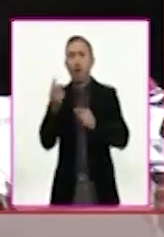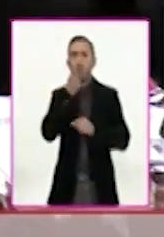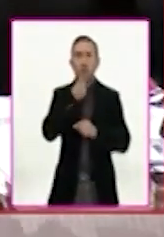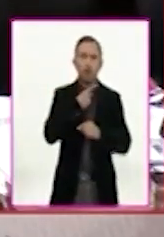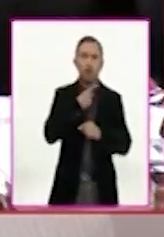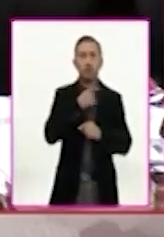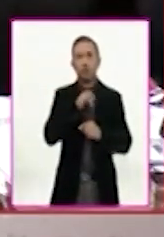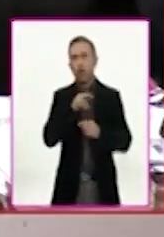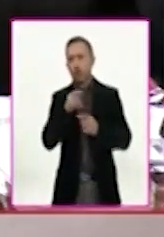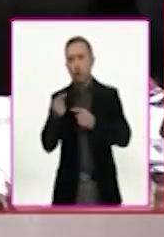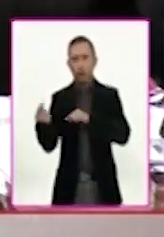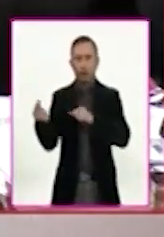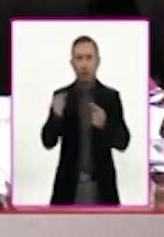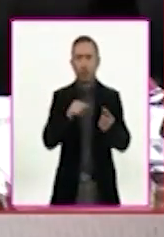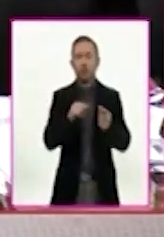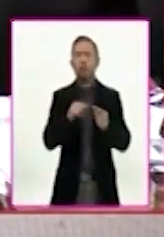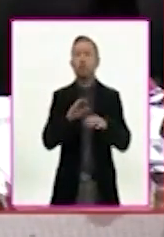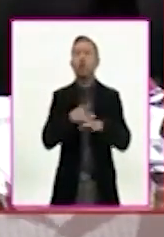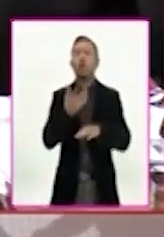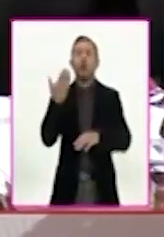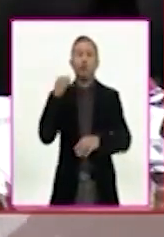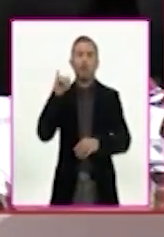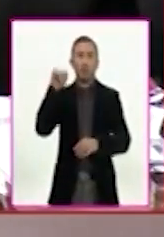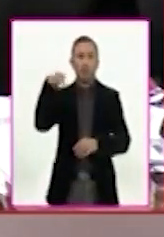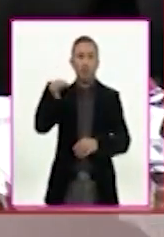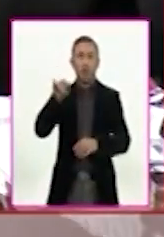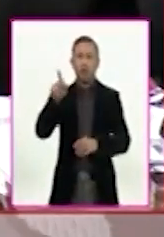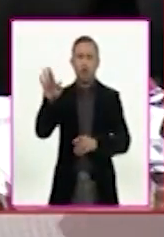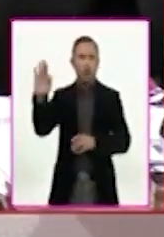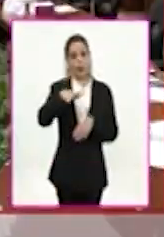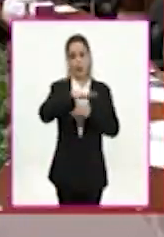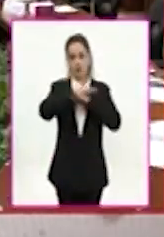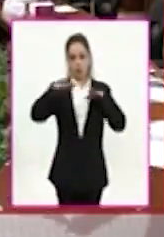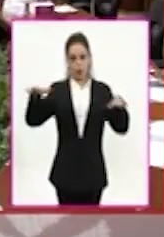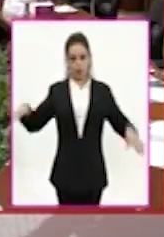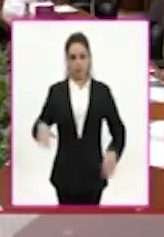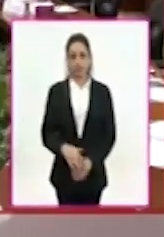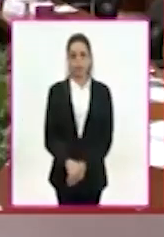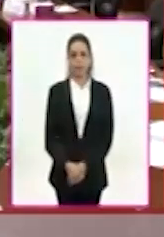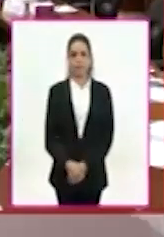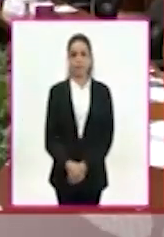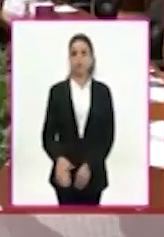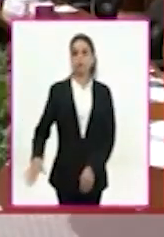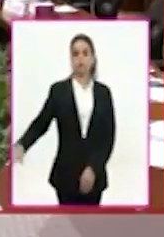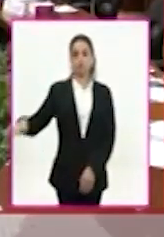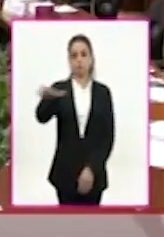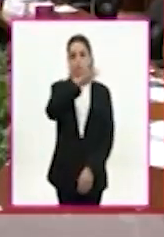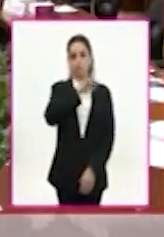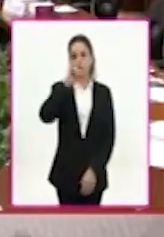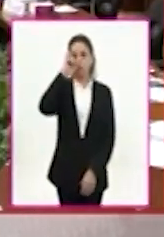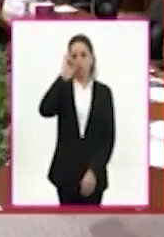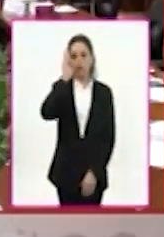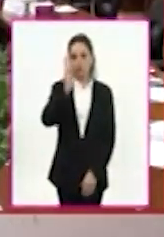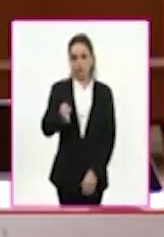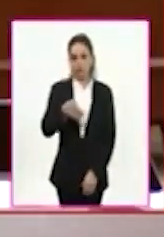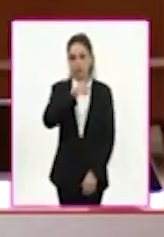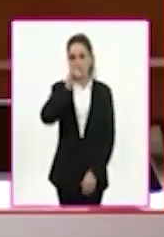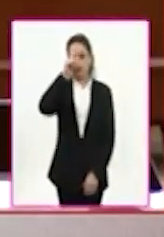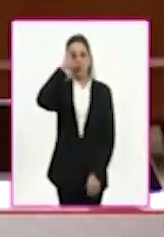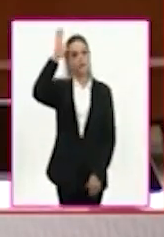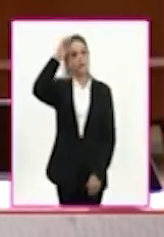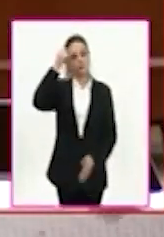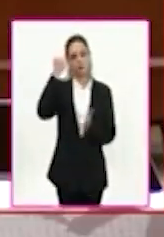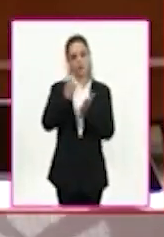1.700 millones de pesos. 700. Entonces, si en dado caso en total en actividades ordinarias serían casi 5.000 millones de pesos. Además,